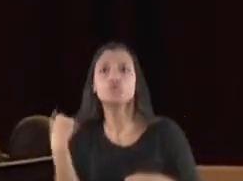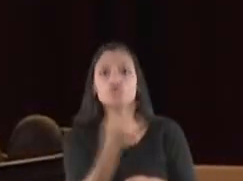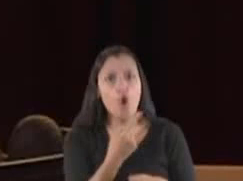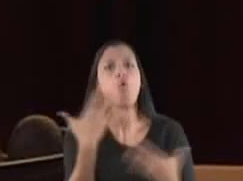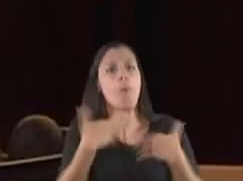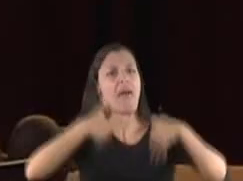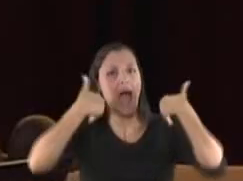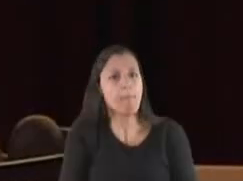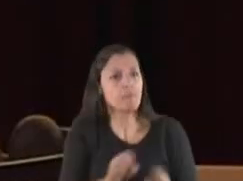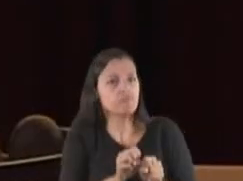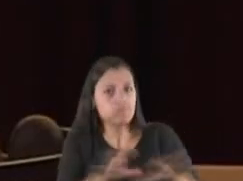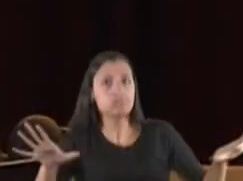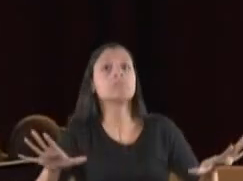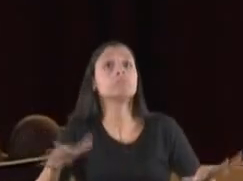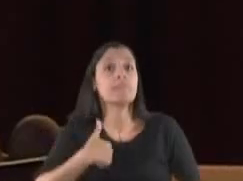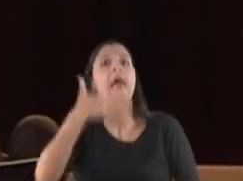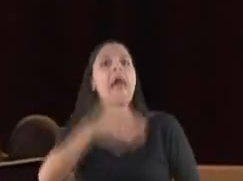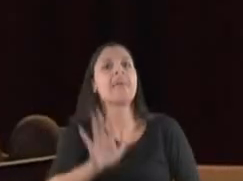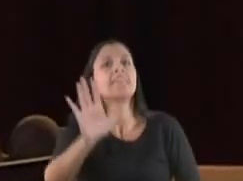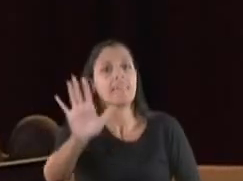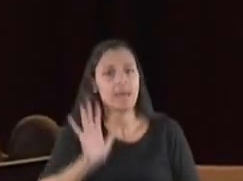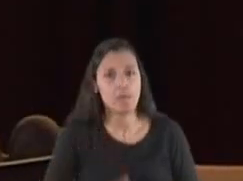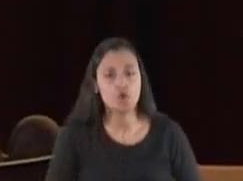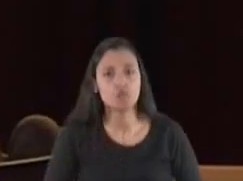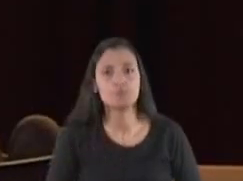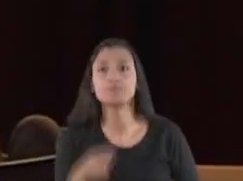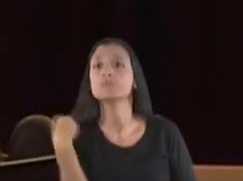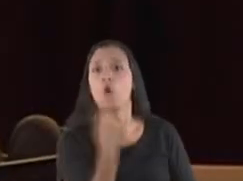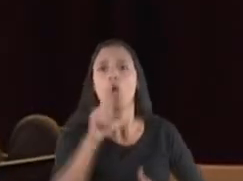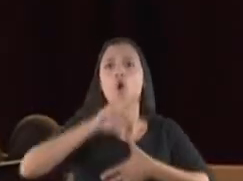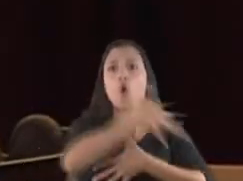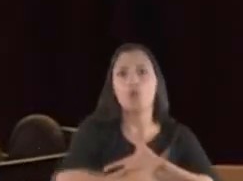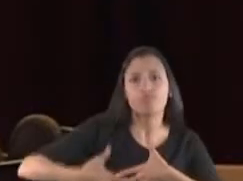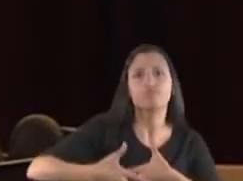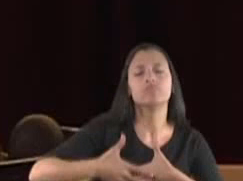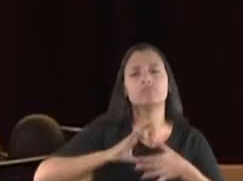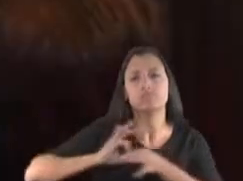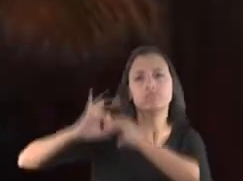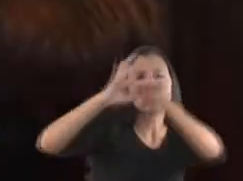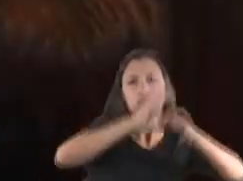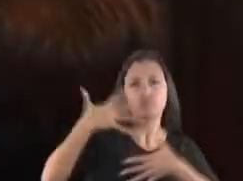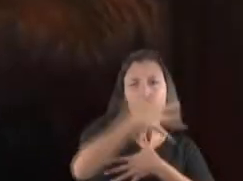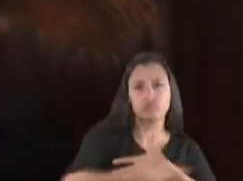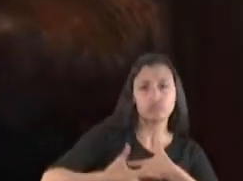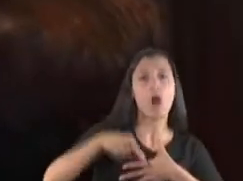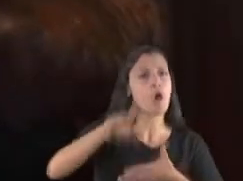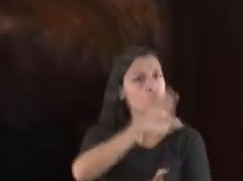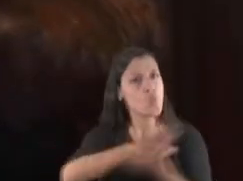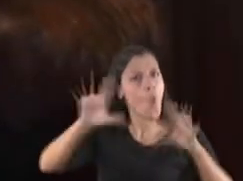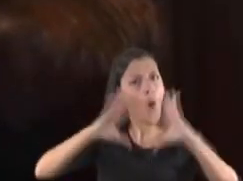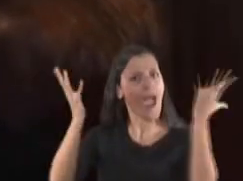utilizarlas, aprovecharlas, entendiendo que somos un continente, somos una región, y que en la nueva